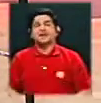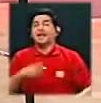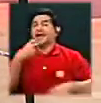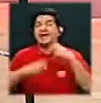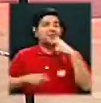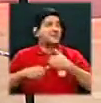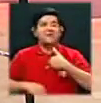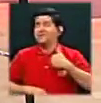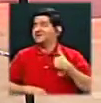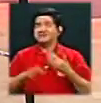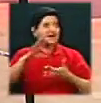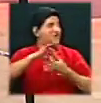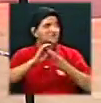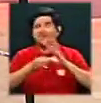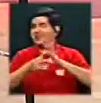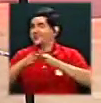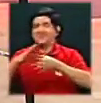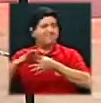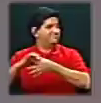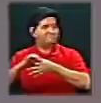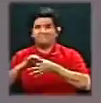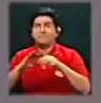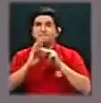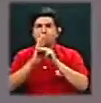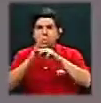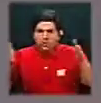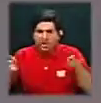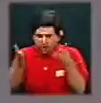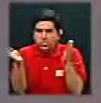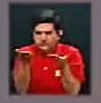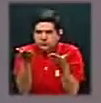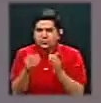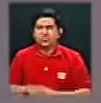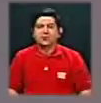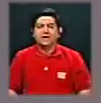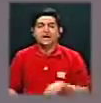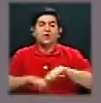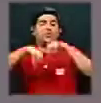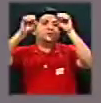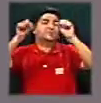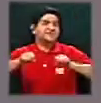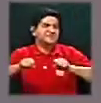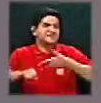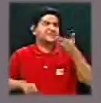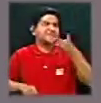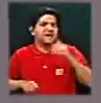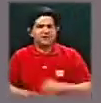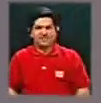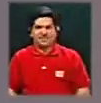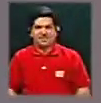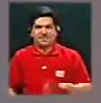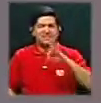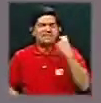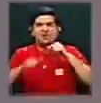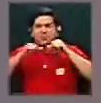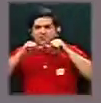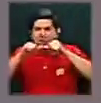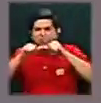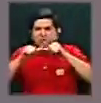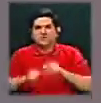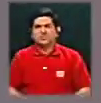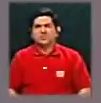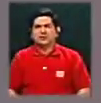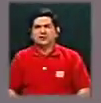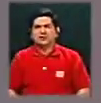es que no hay encadenamientos. El modelo lo que ha propiciado sistemáticamente es... El modelo ha